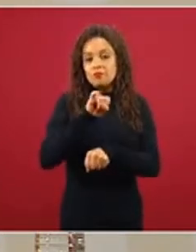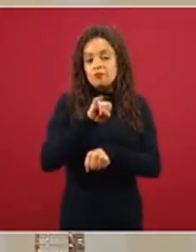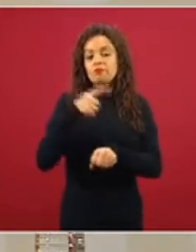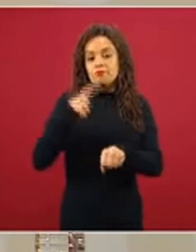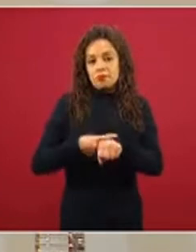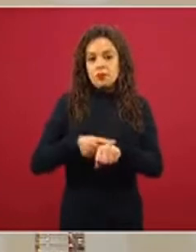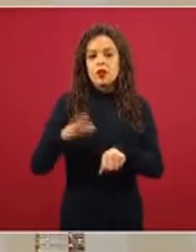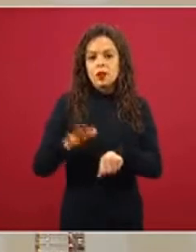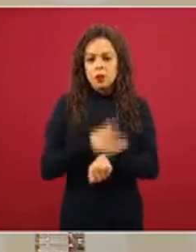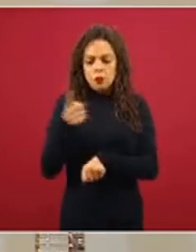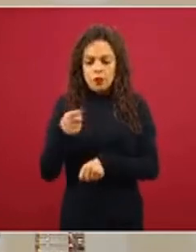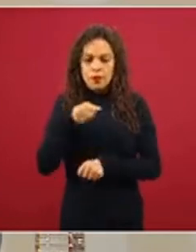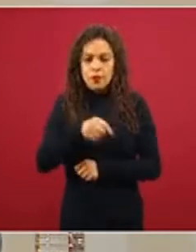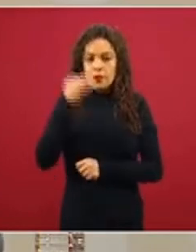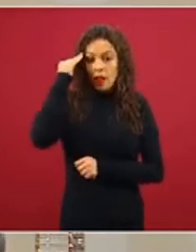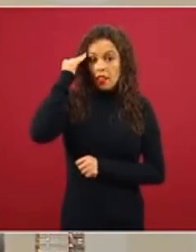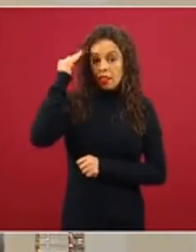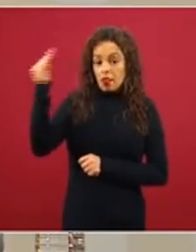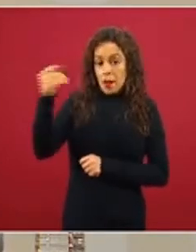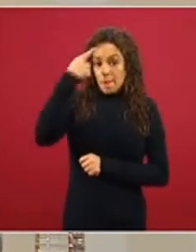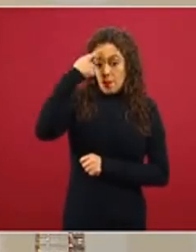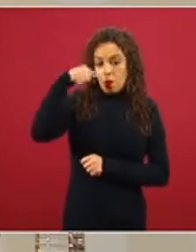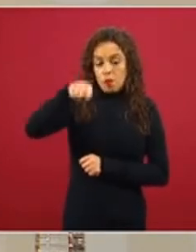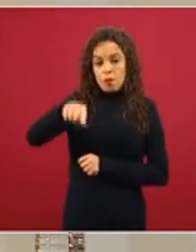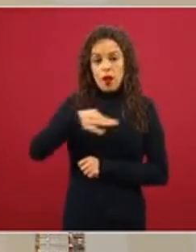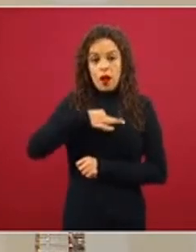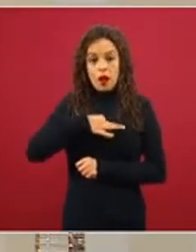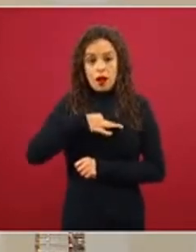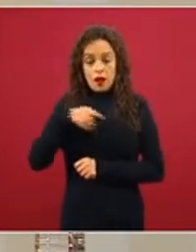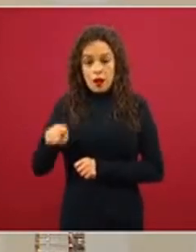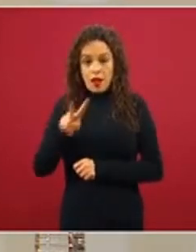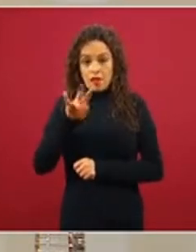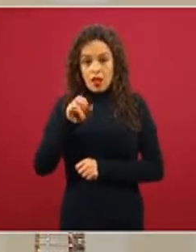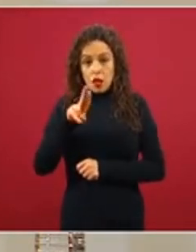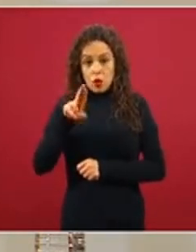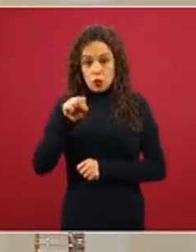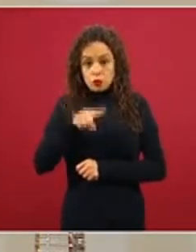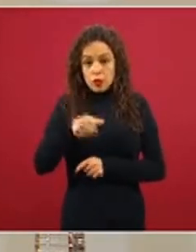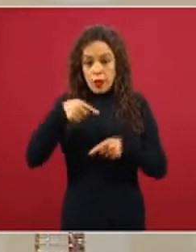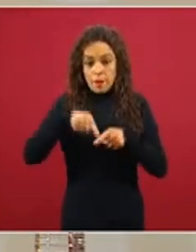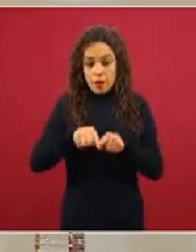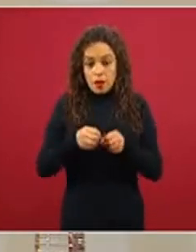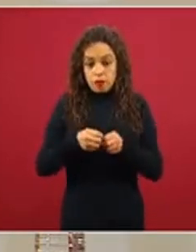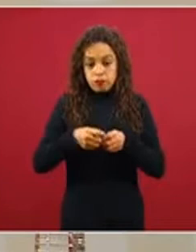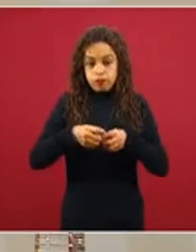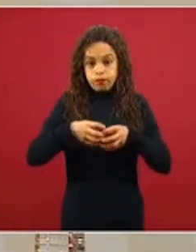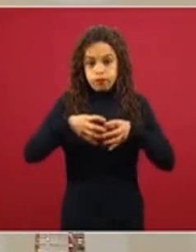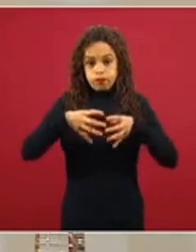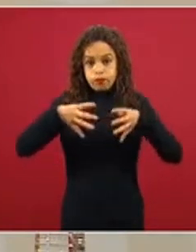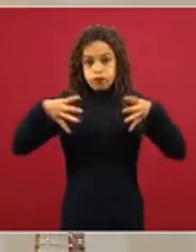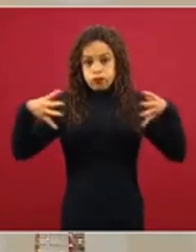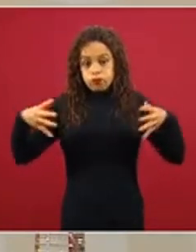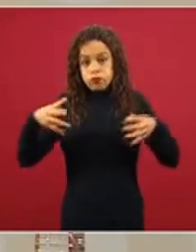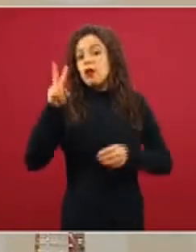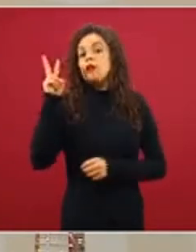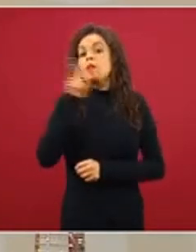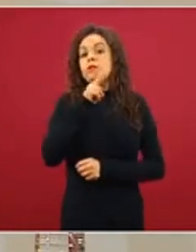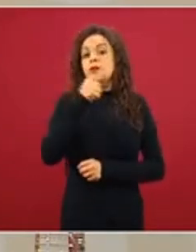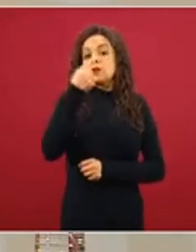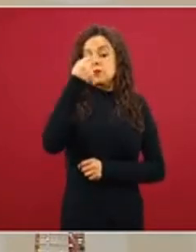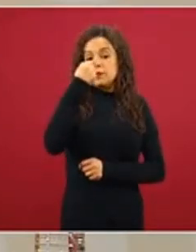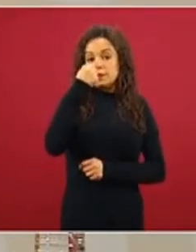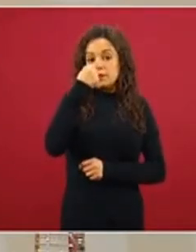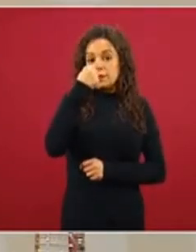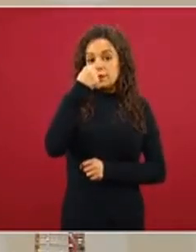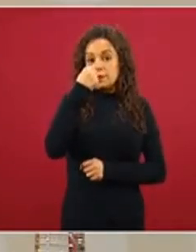estando infectados no existen síntomas, porque el virus se empieza a multiplicar en las vías respiratorias hasta que llega a una